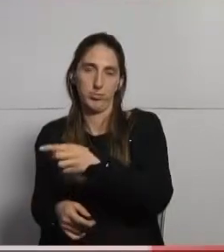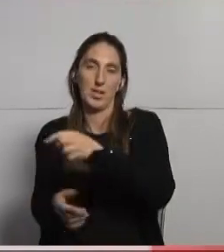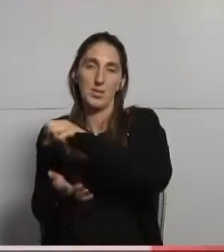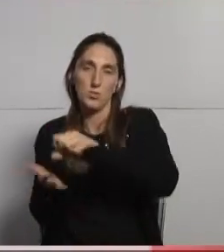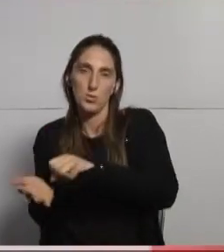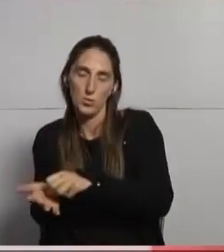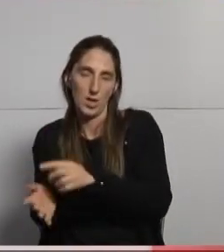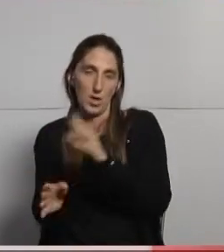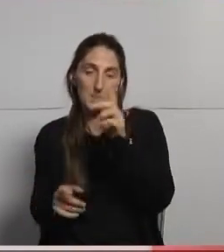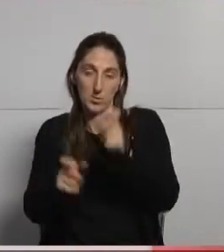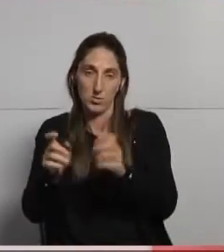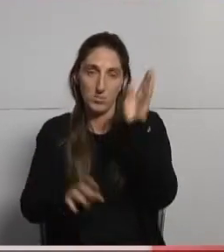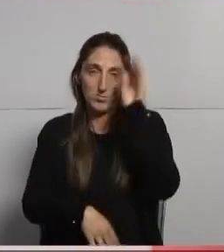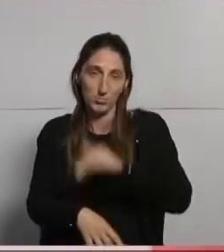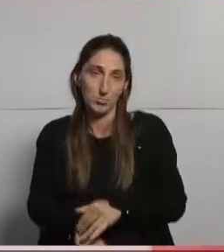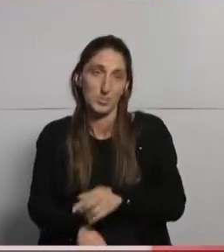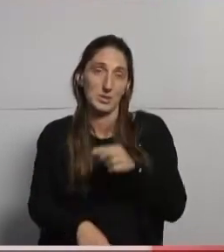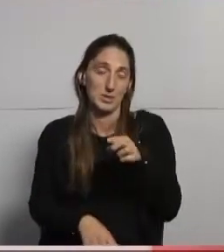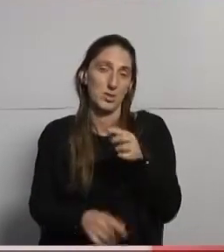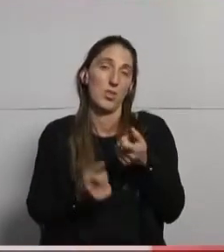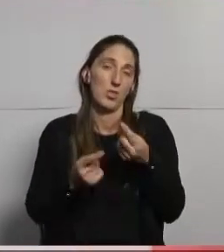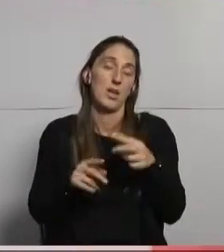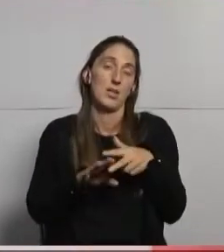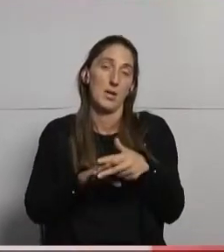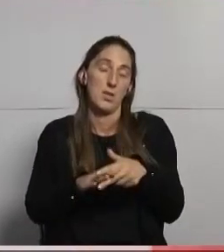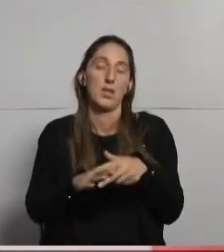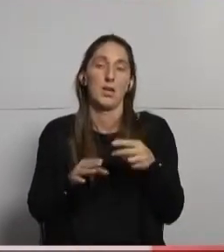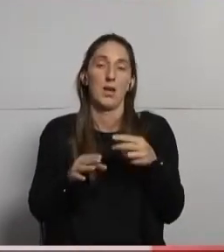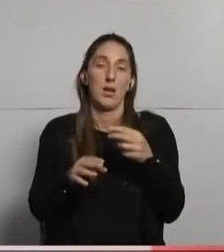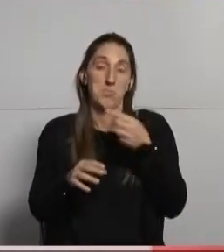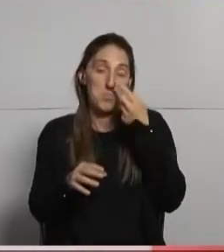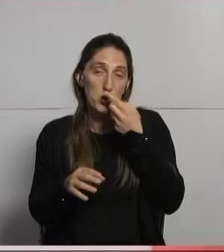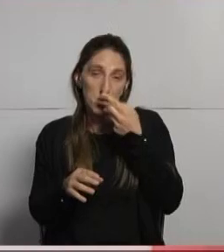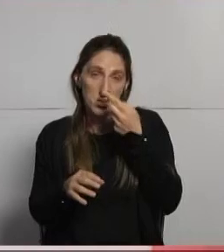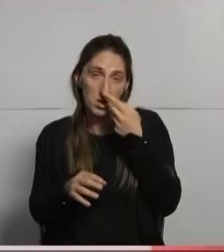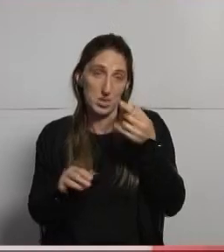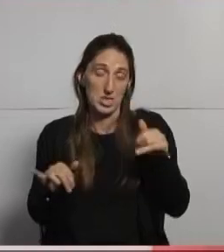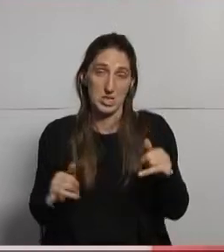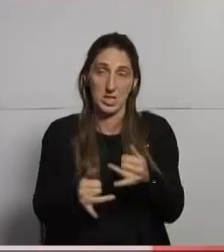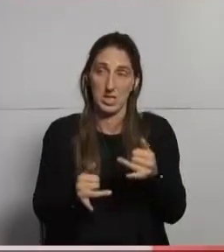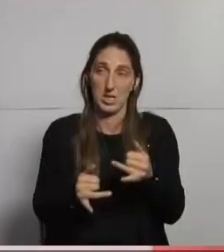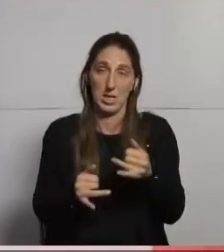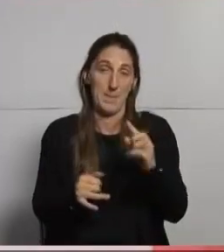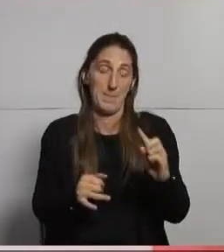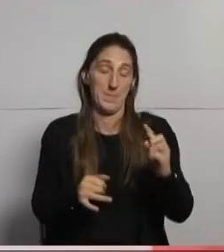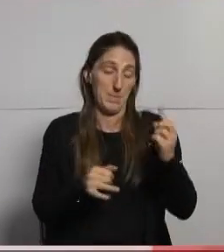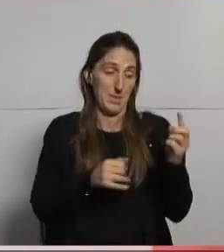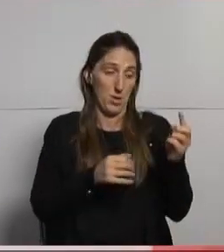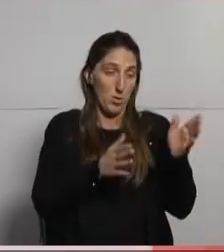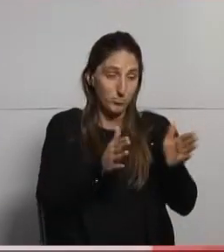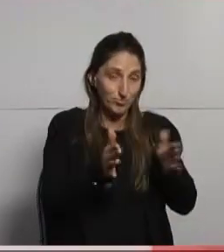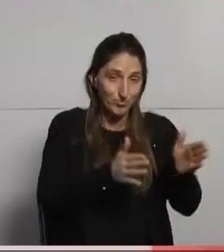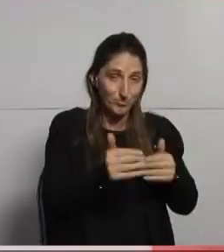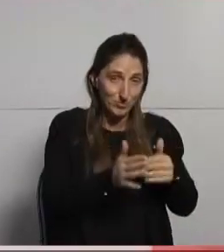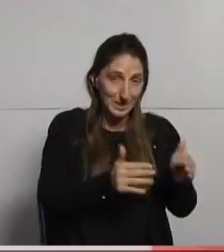las posibilidades de hacerlo. Bueno, esto nos da una herramienta muy, muy interesante. Ya estamos trayendo unos primeros kits para hacer las